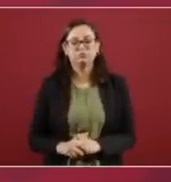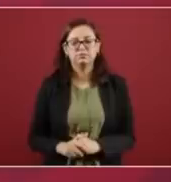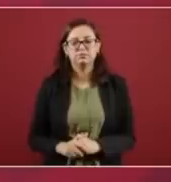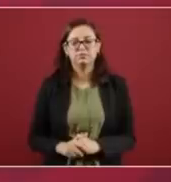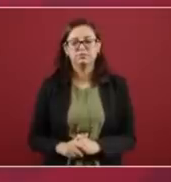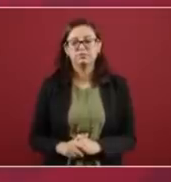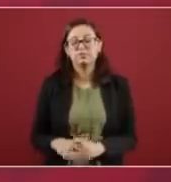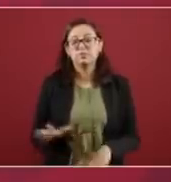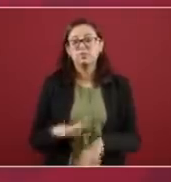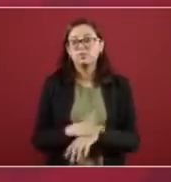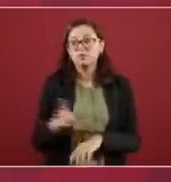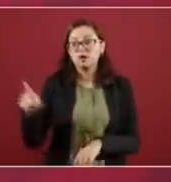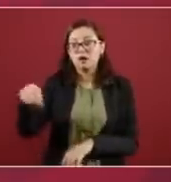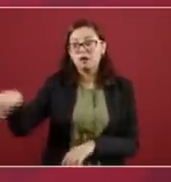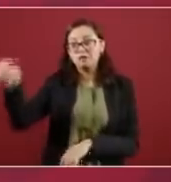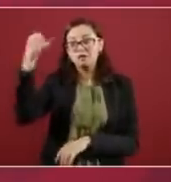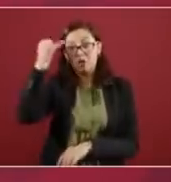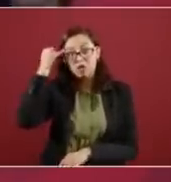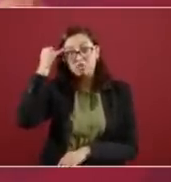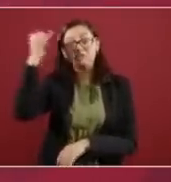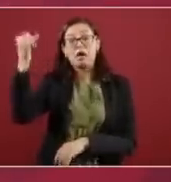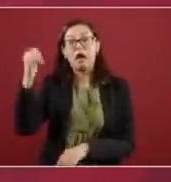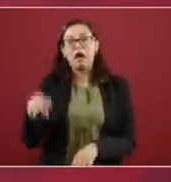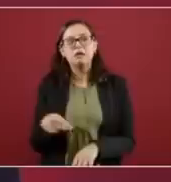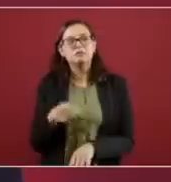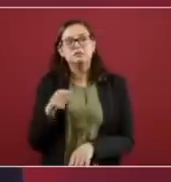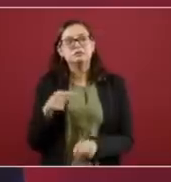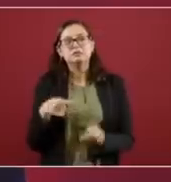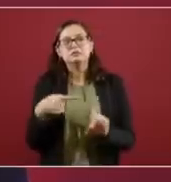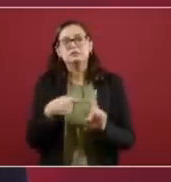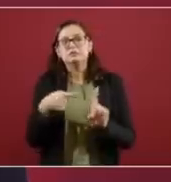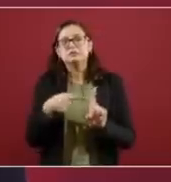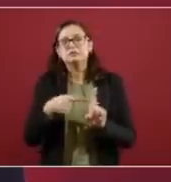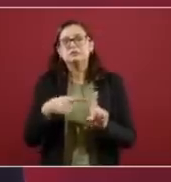la excusa de que me quiero reelegir